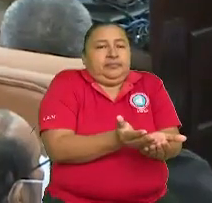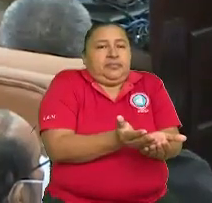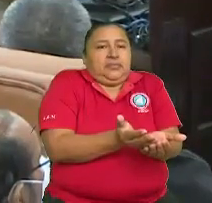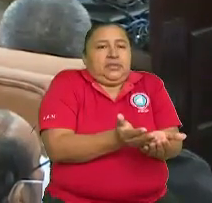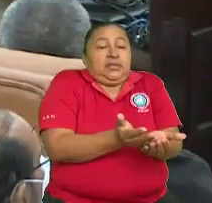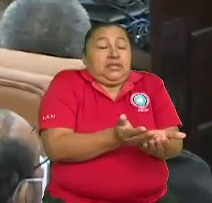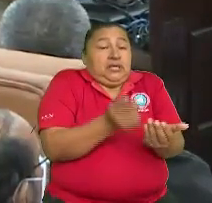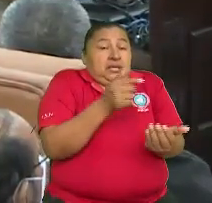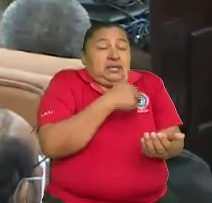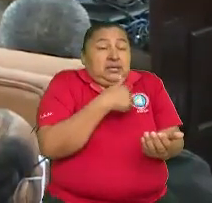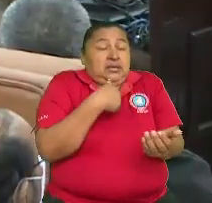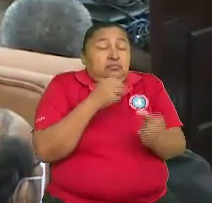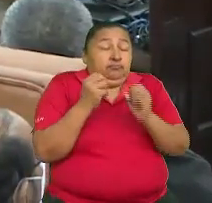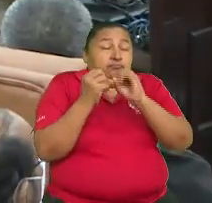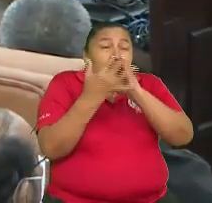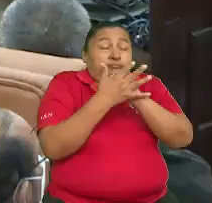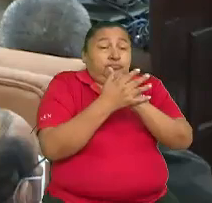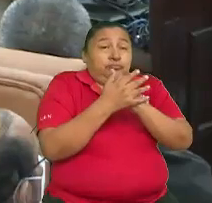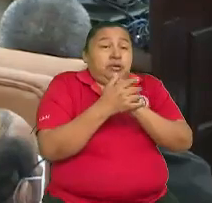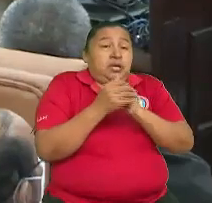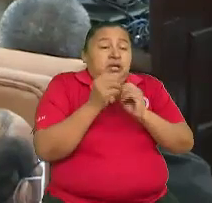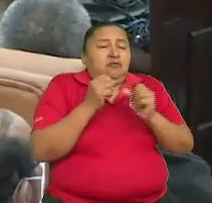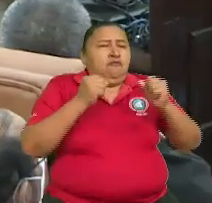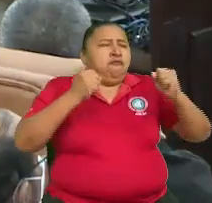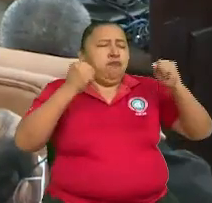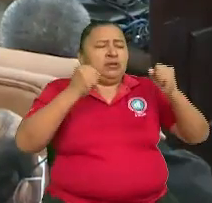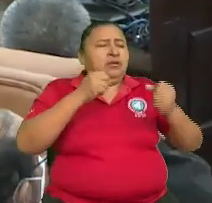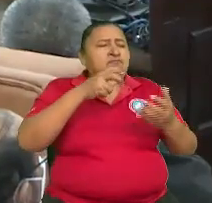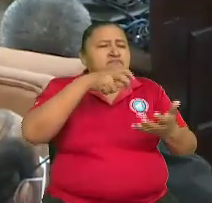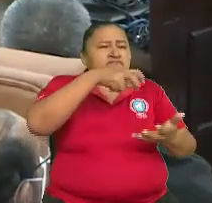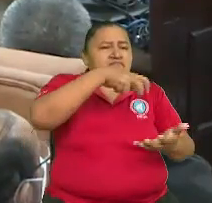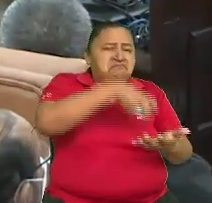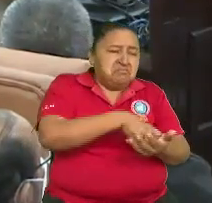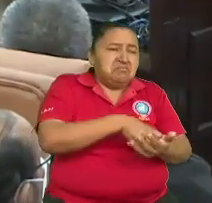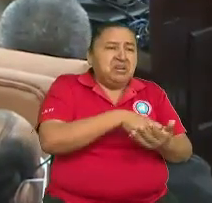de rodillas a naciones